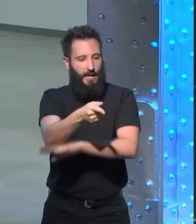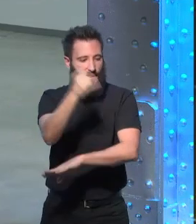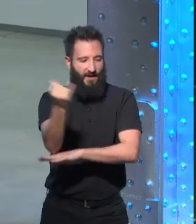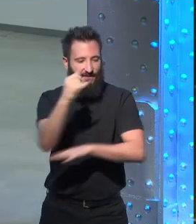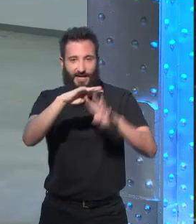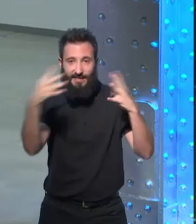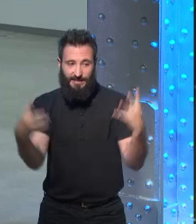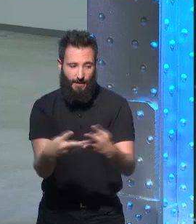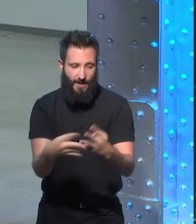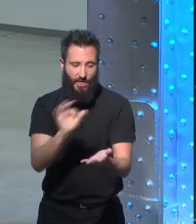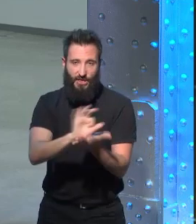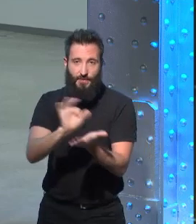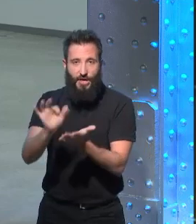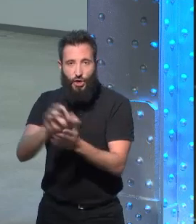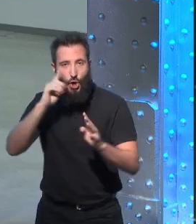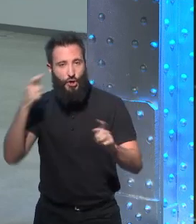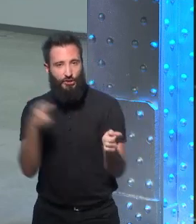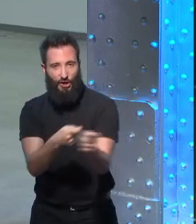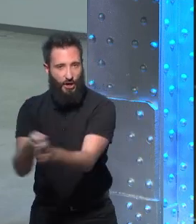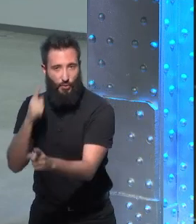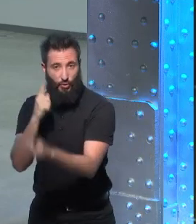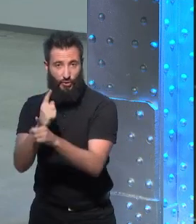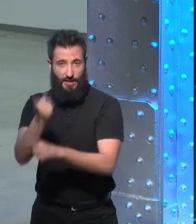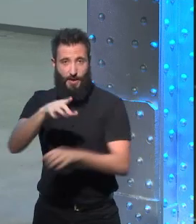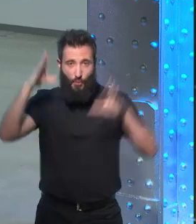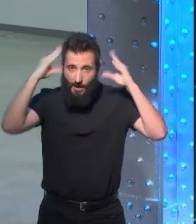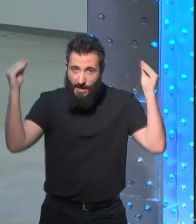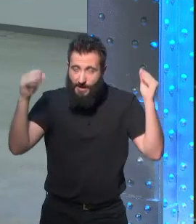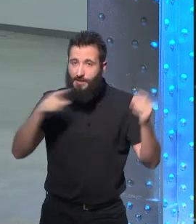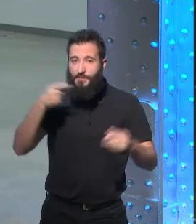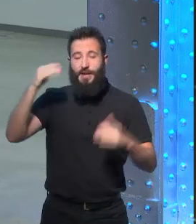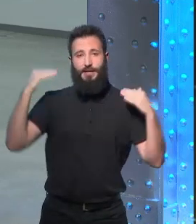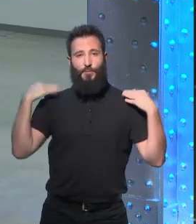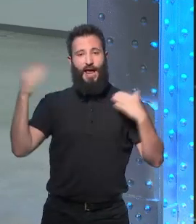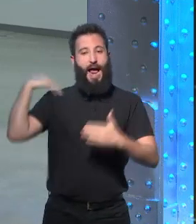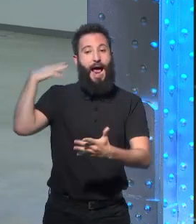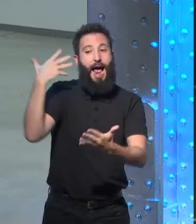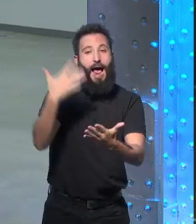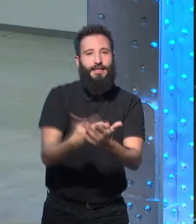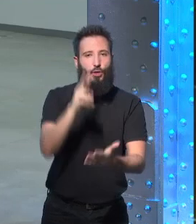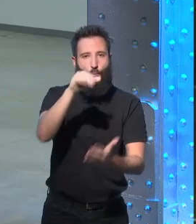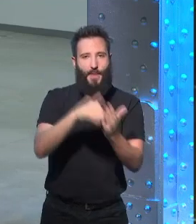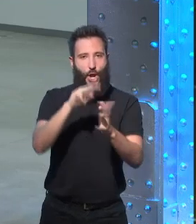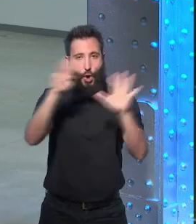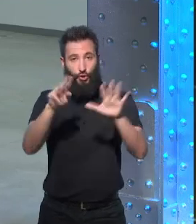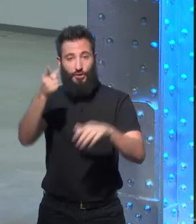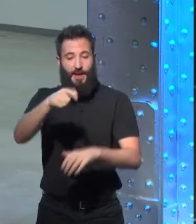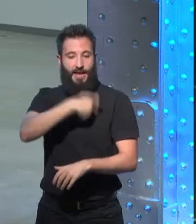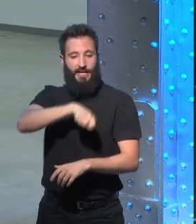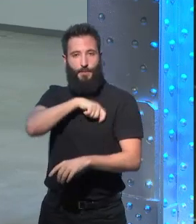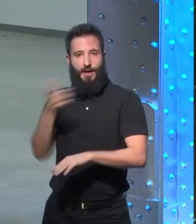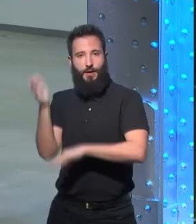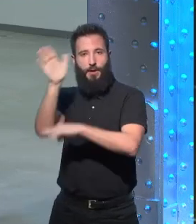del Servicio de Información de la Guardia Civil, del que fue su responsable hasta 2008. Ha representado a España en